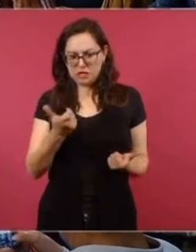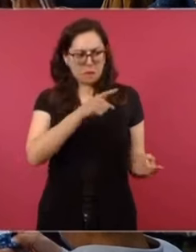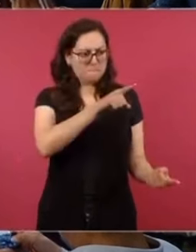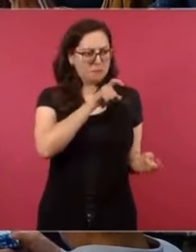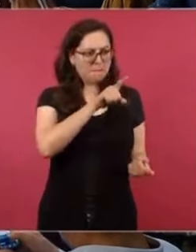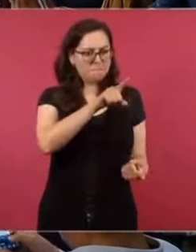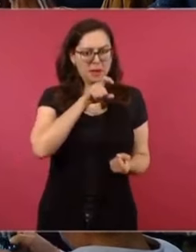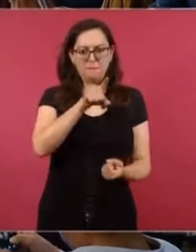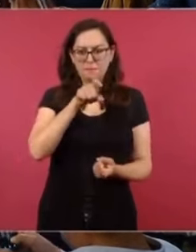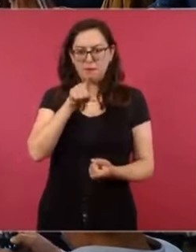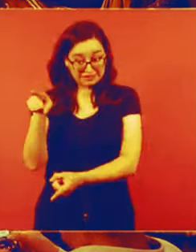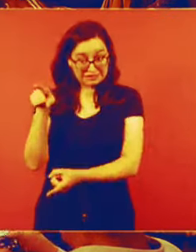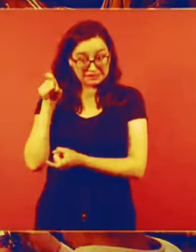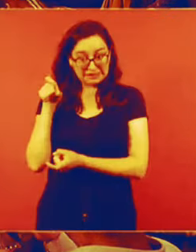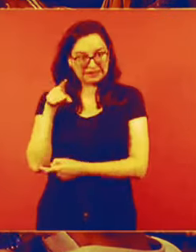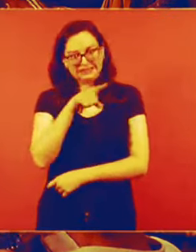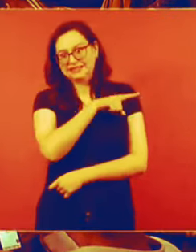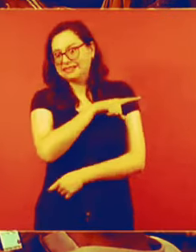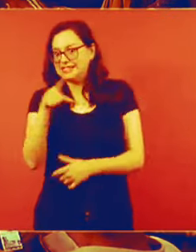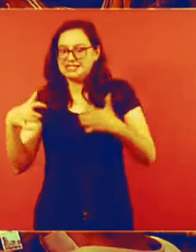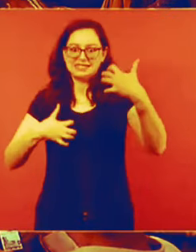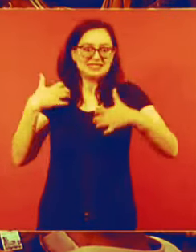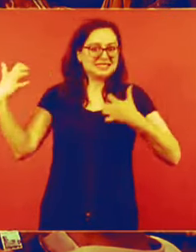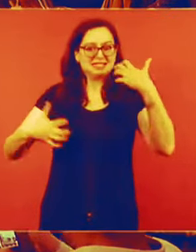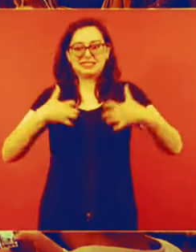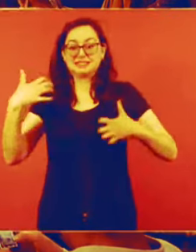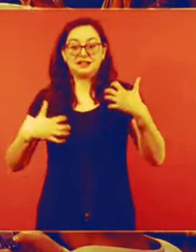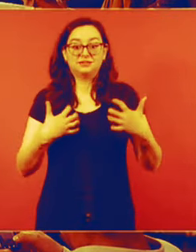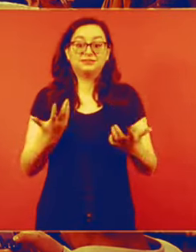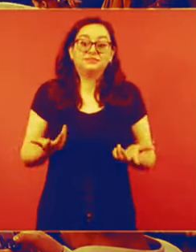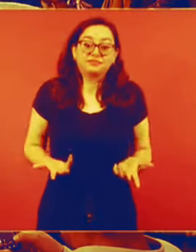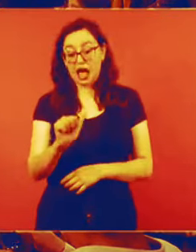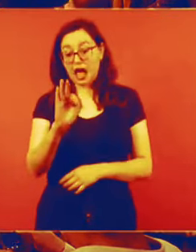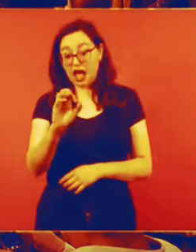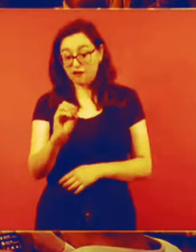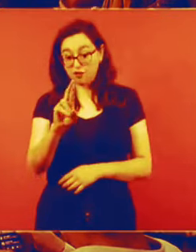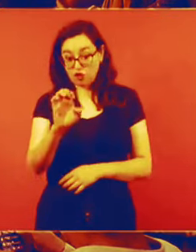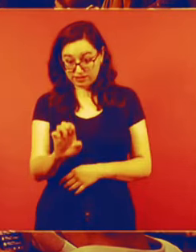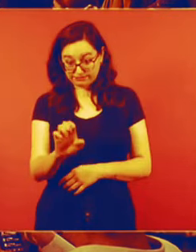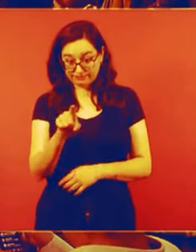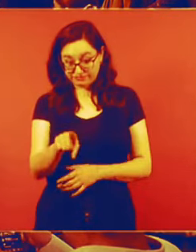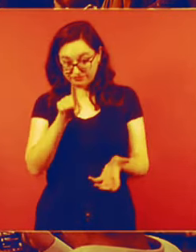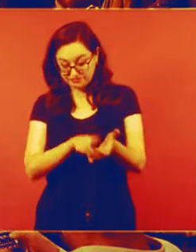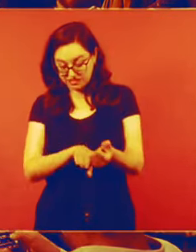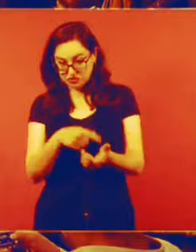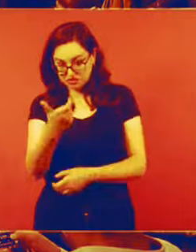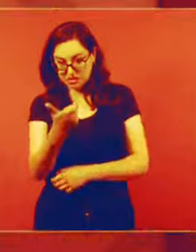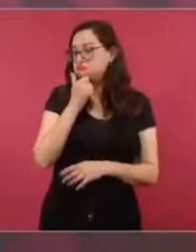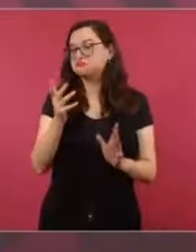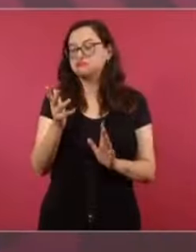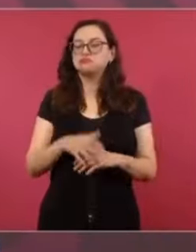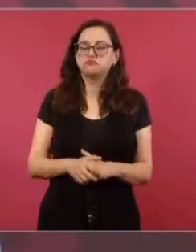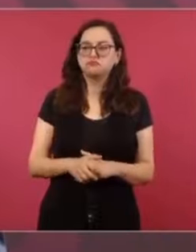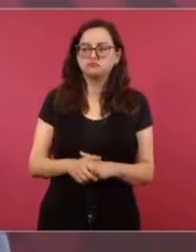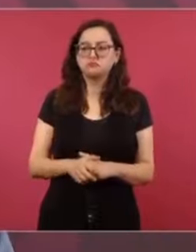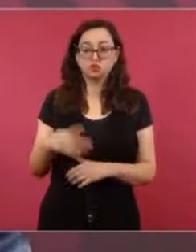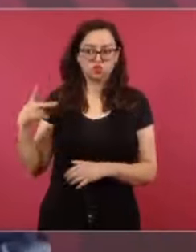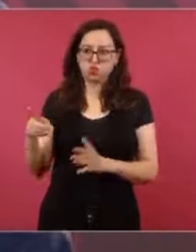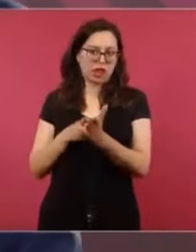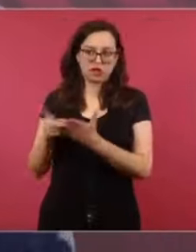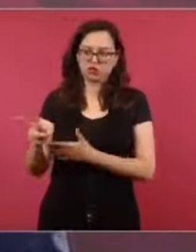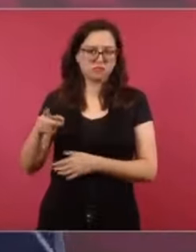una, que fue lo que no les gustó, era que los trabajadores que no reclamaban sus pensiones,